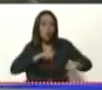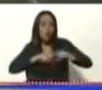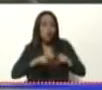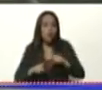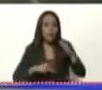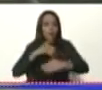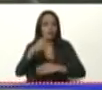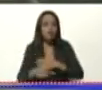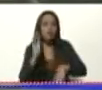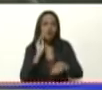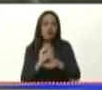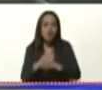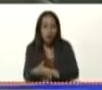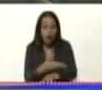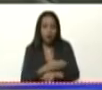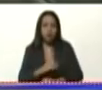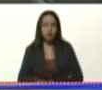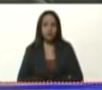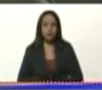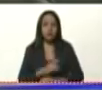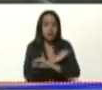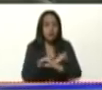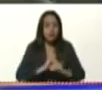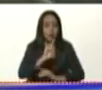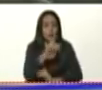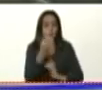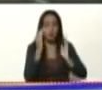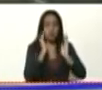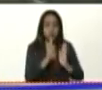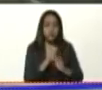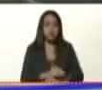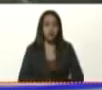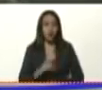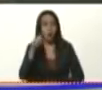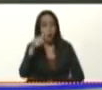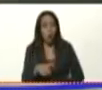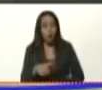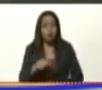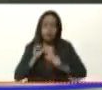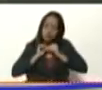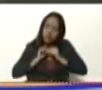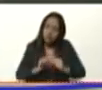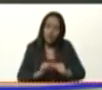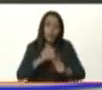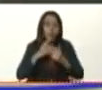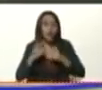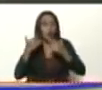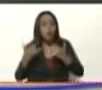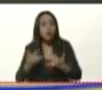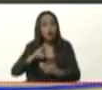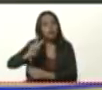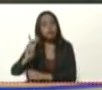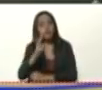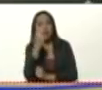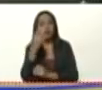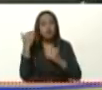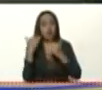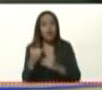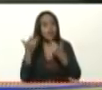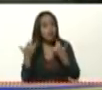y prevención, que prácticamente finaliza esa primera fase, hoy se mantiene, pero pasamos a la segunda fase, que es